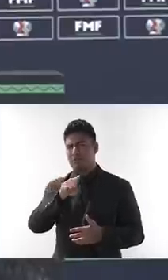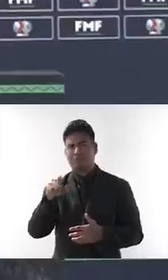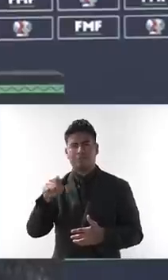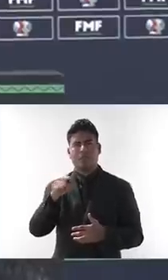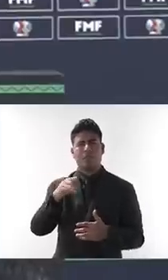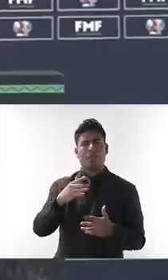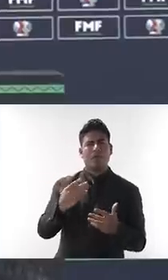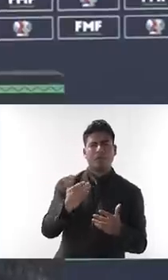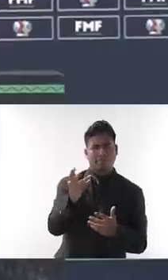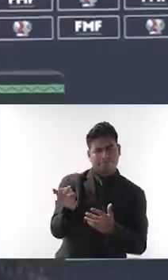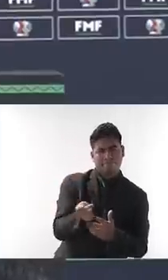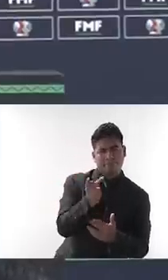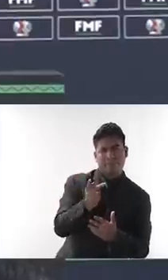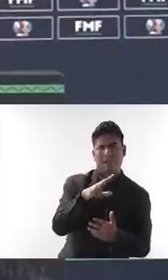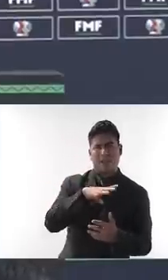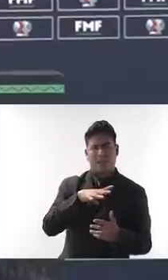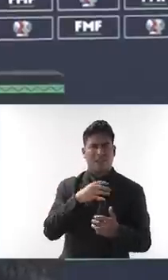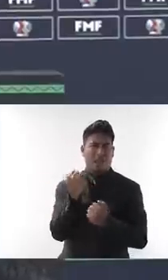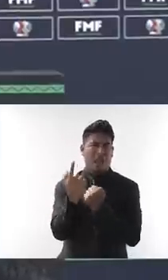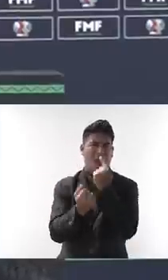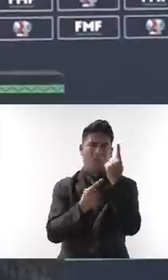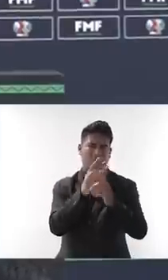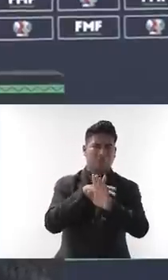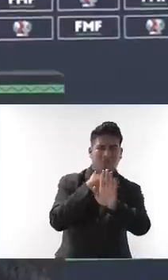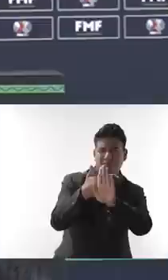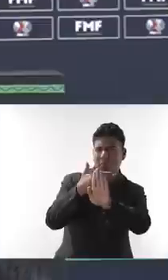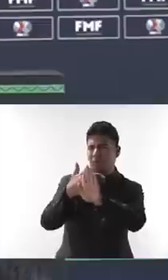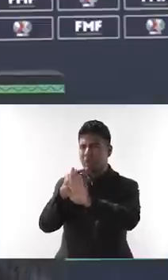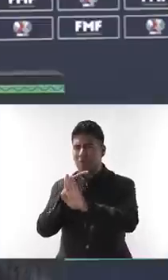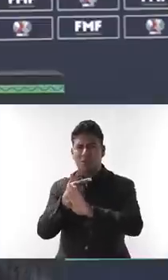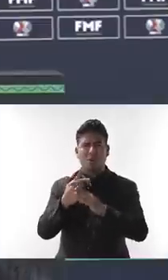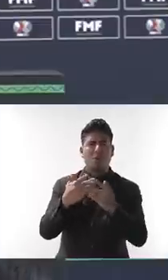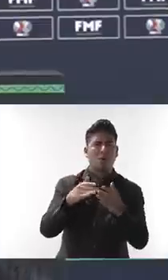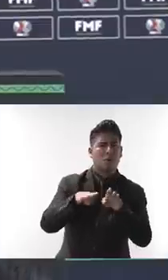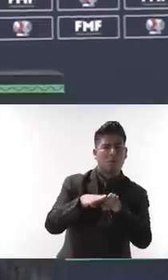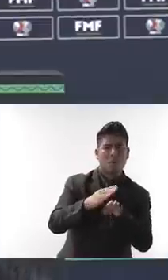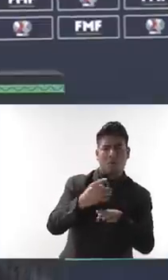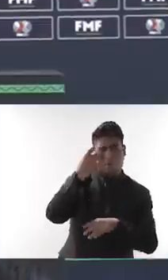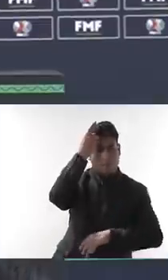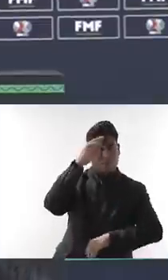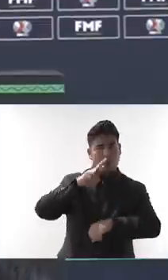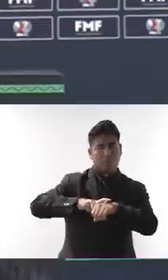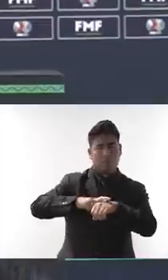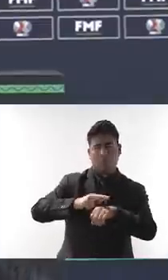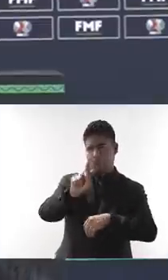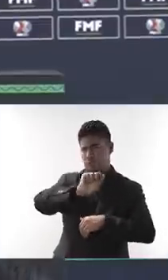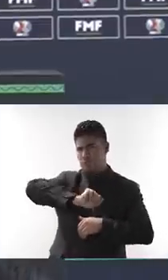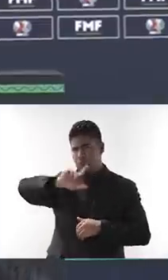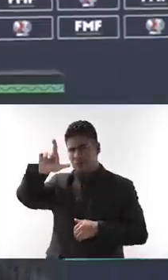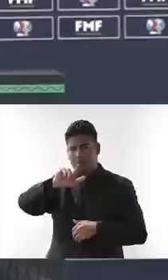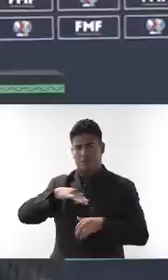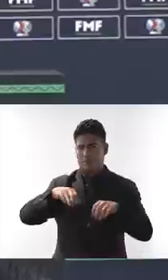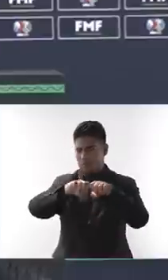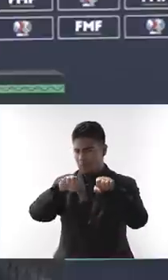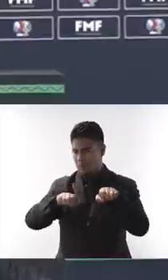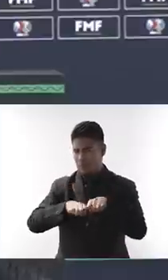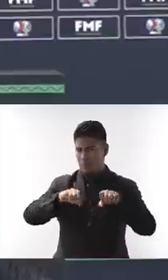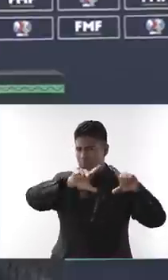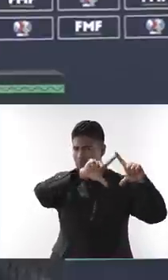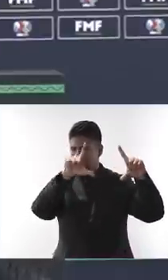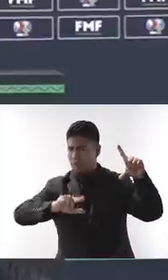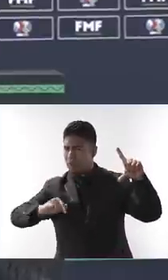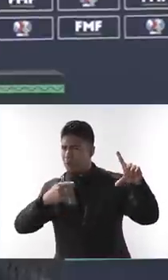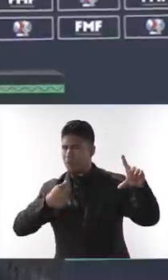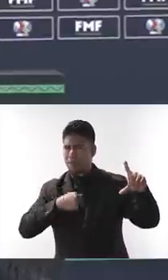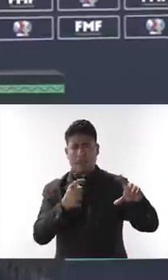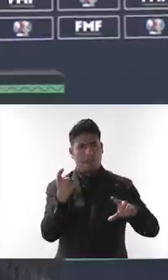que tiene para ustedes avalar esta decisión de que Rodrigo Álvarez de Parga sea el director ejecutivo de selecciones nacionales. Y para Miquel, solamente para